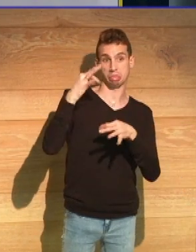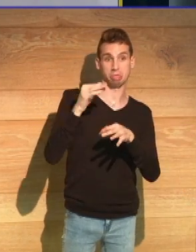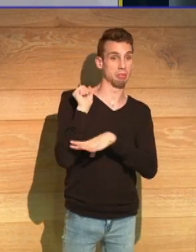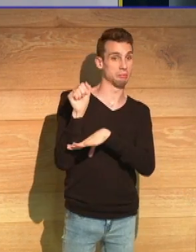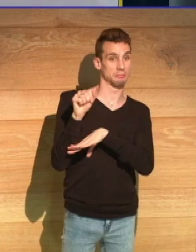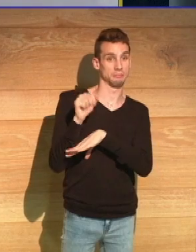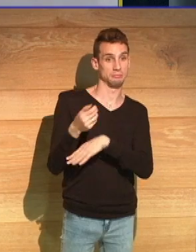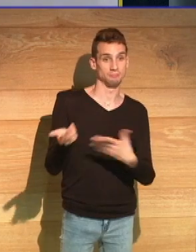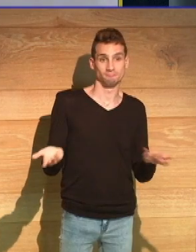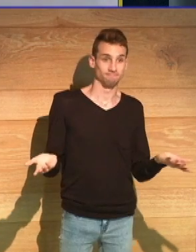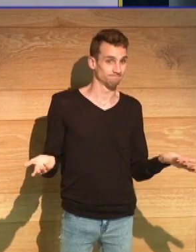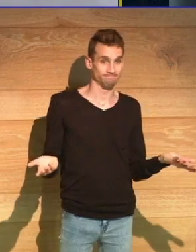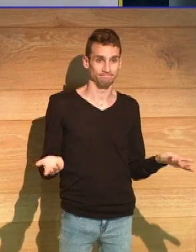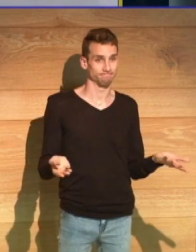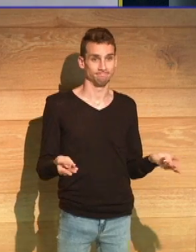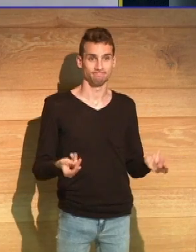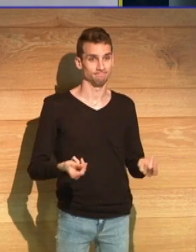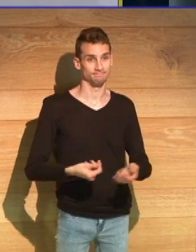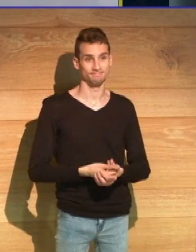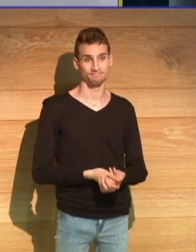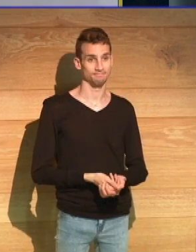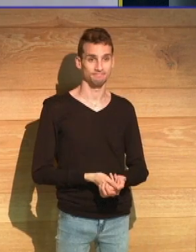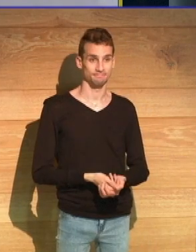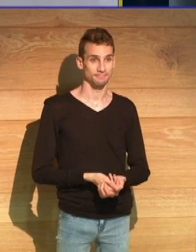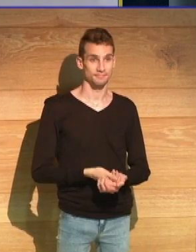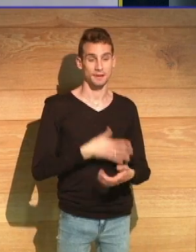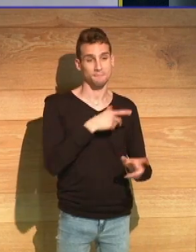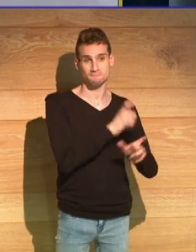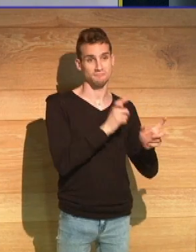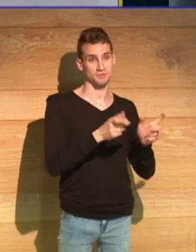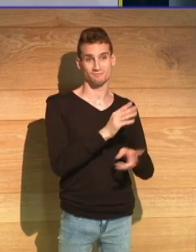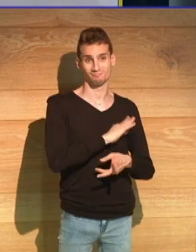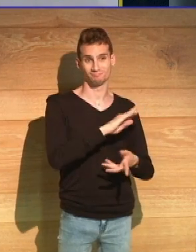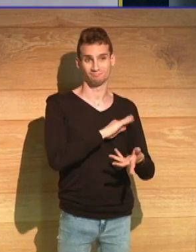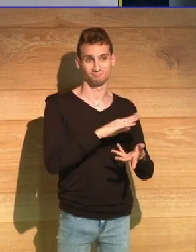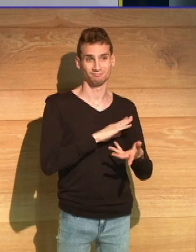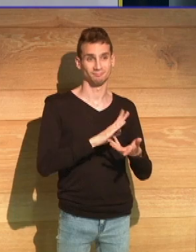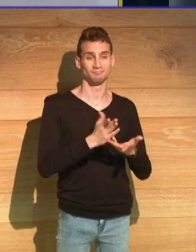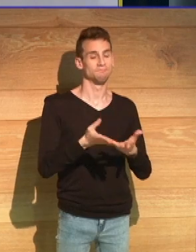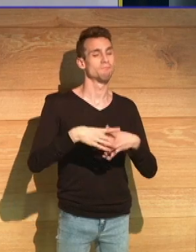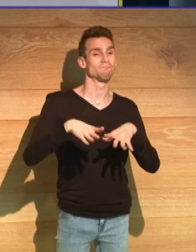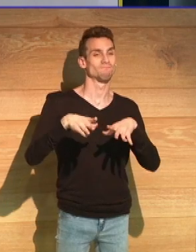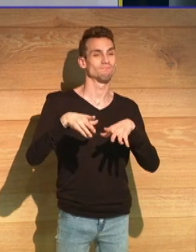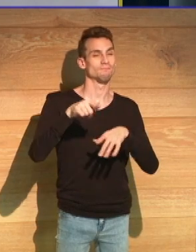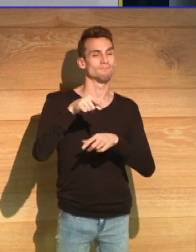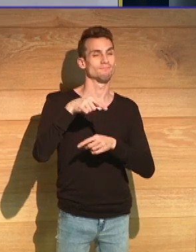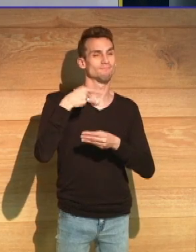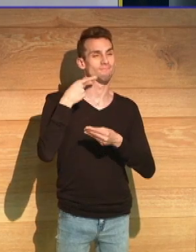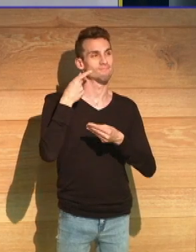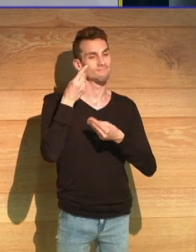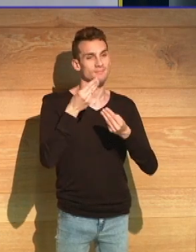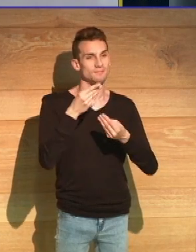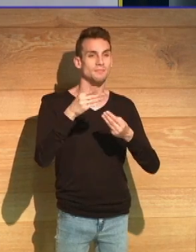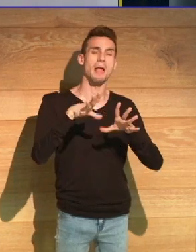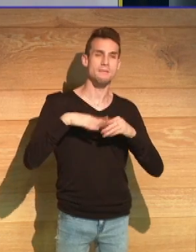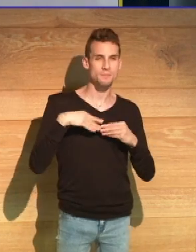hay que actuar, pues si no, mucha gente a lo mejor no va a tomárselo. No es que no se